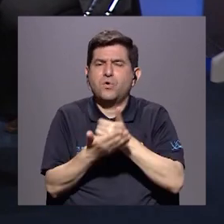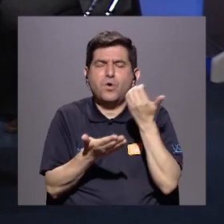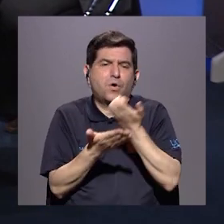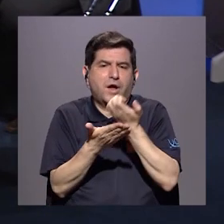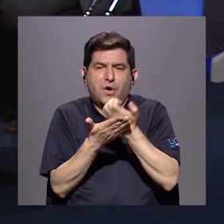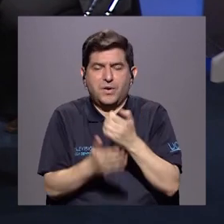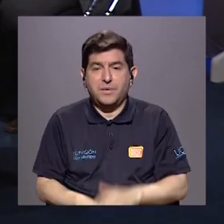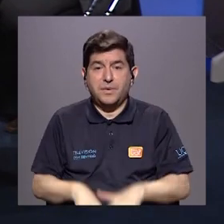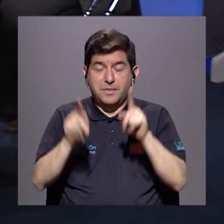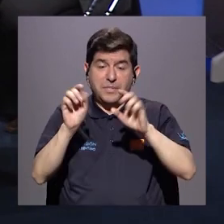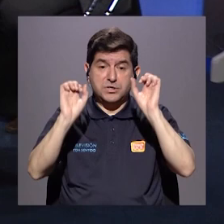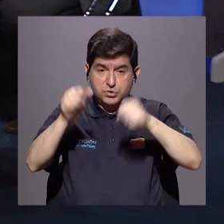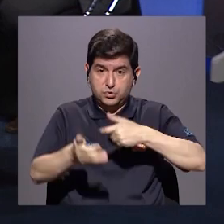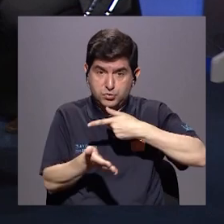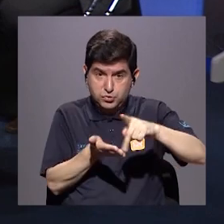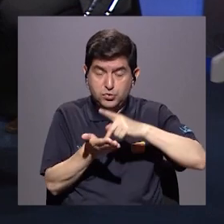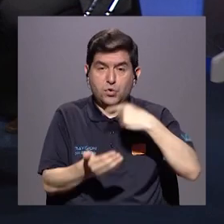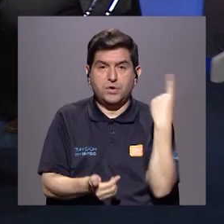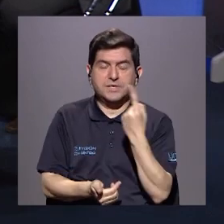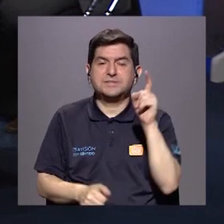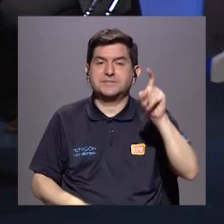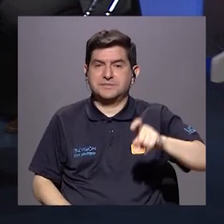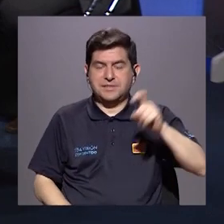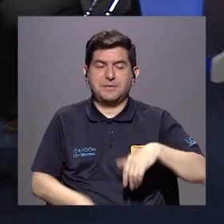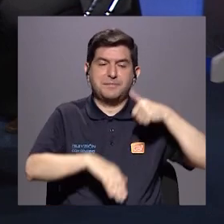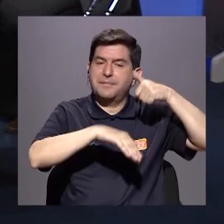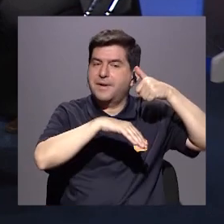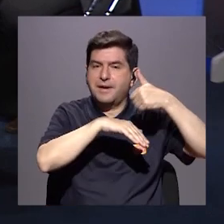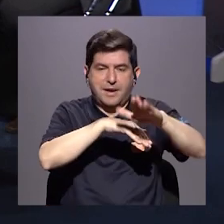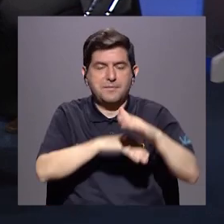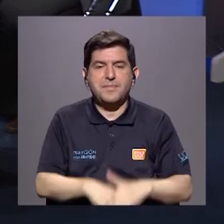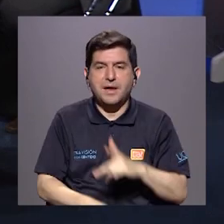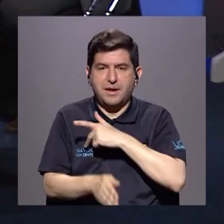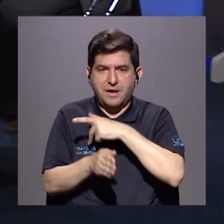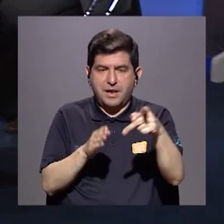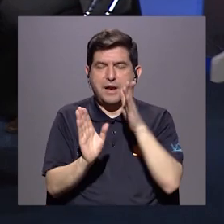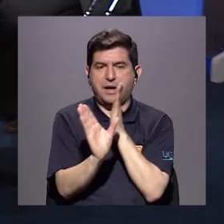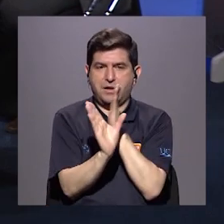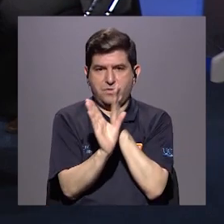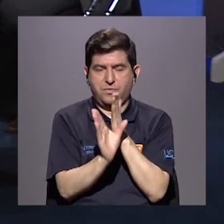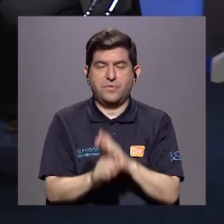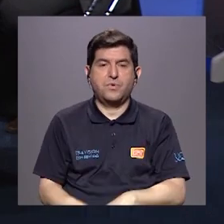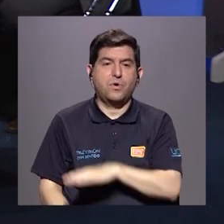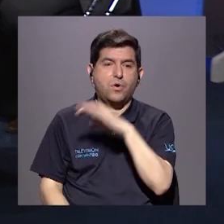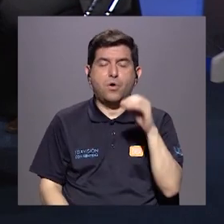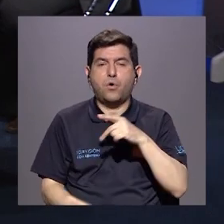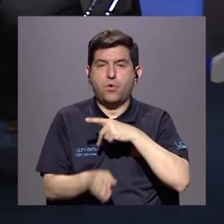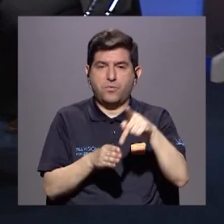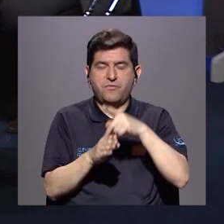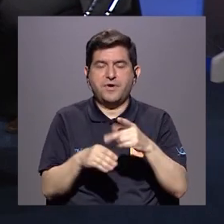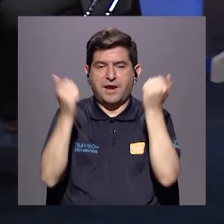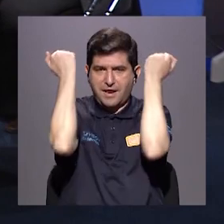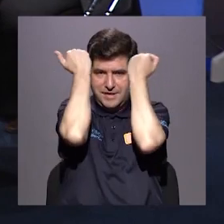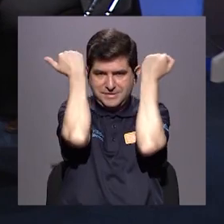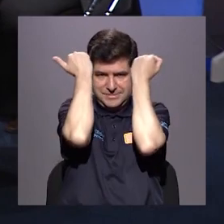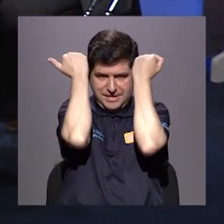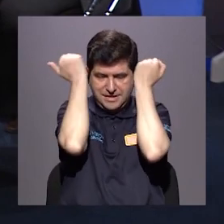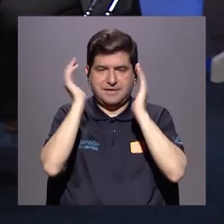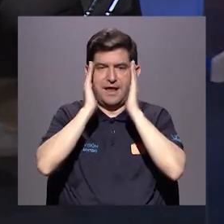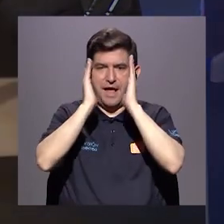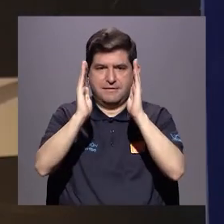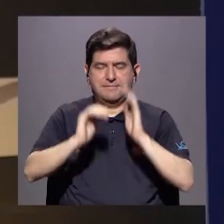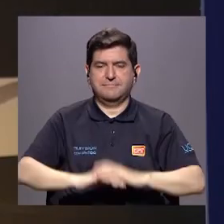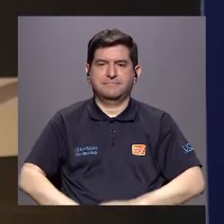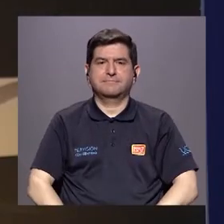obviamente si alguien puede pagar siempre será necesario remitirlo a un profesional en psicología o a un profesional en psiquiatría para que lo